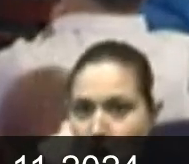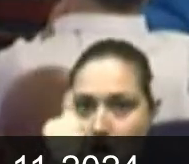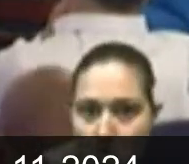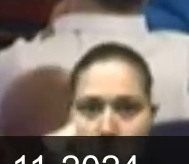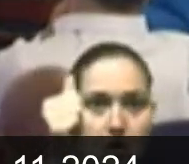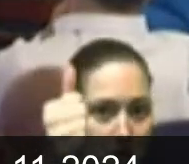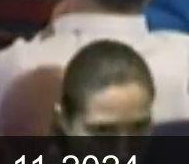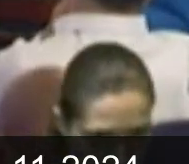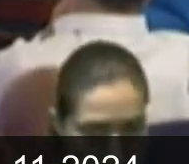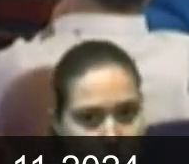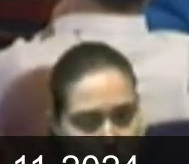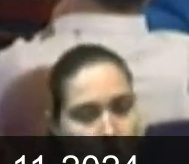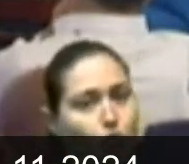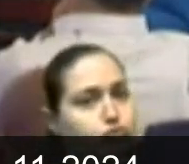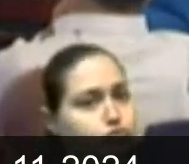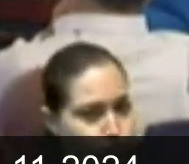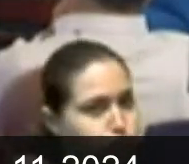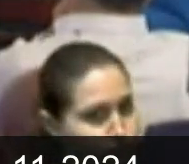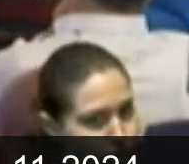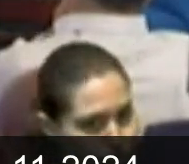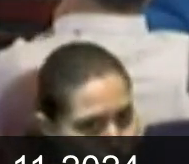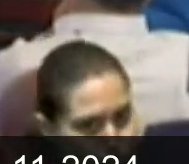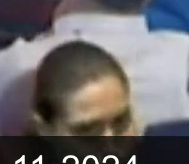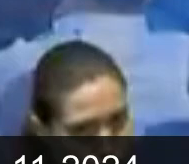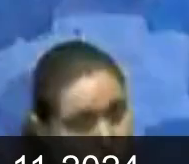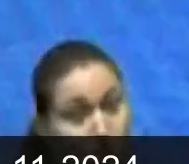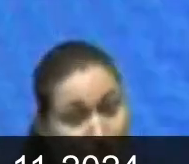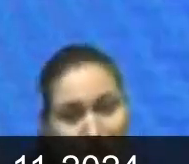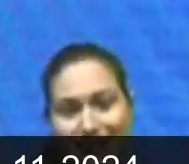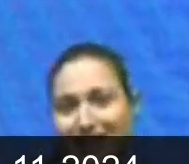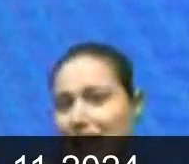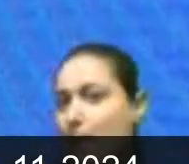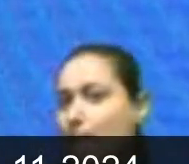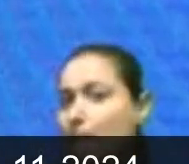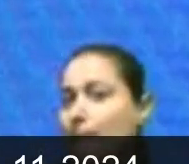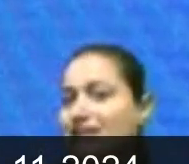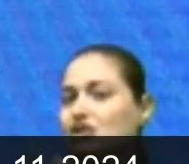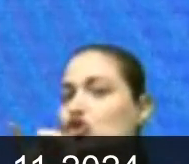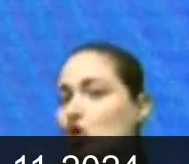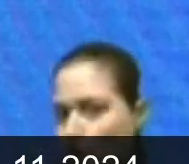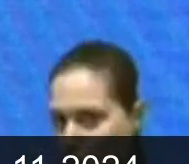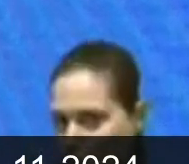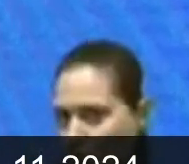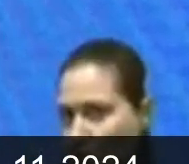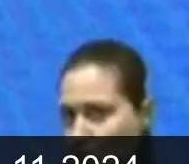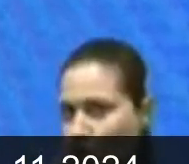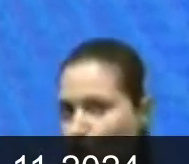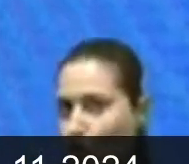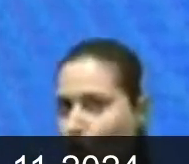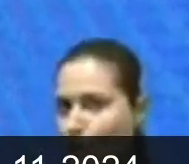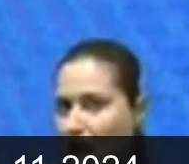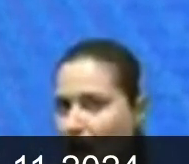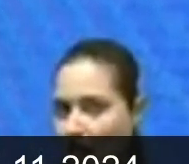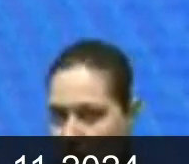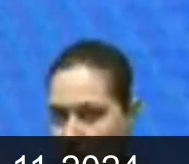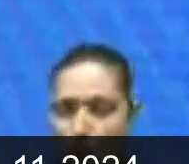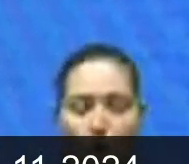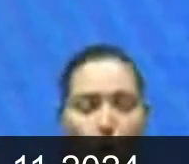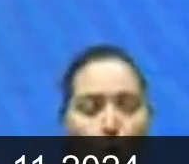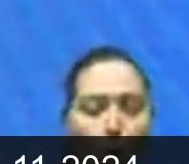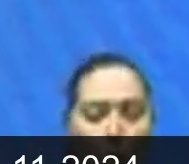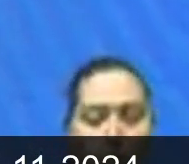continuar. En la medida que ya esa depresión tropical, que en el transcurso de la noche de hoy va a ser ya